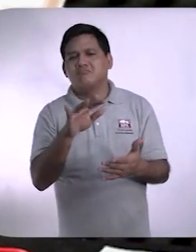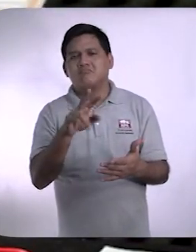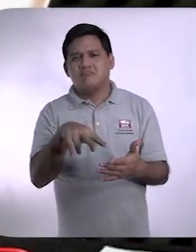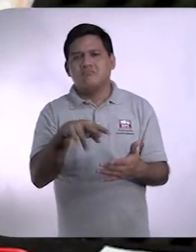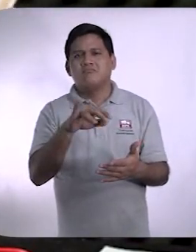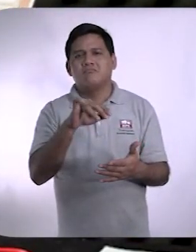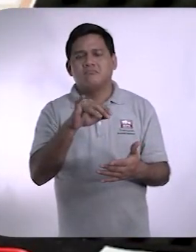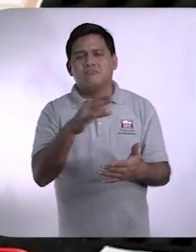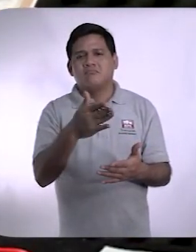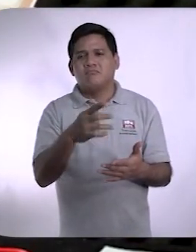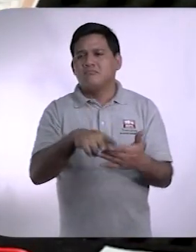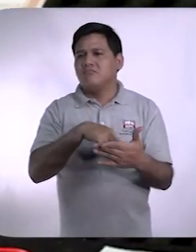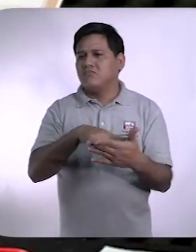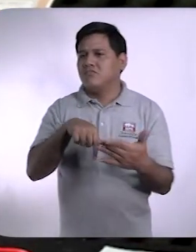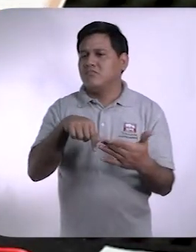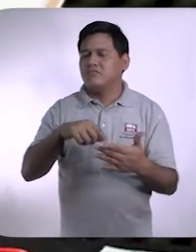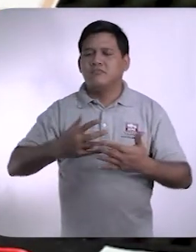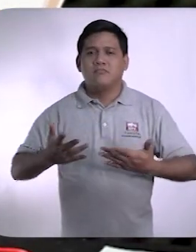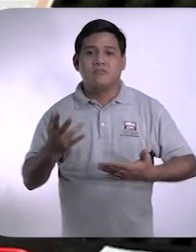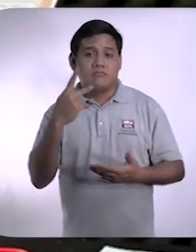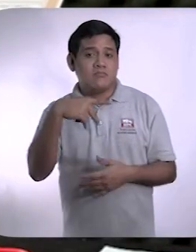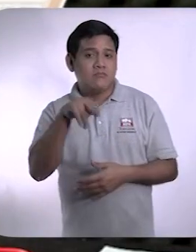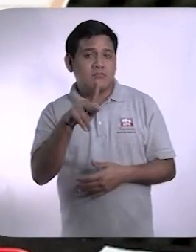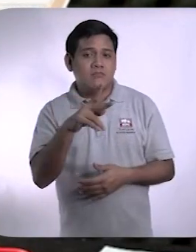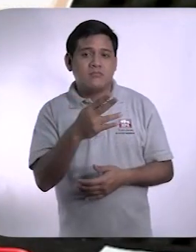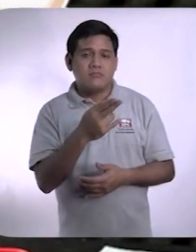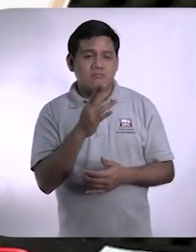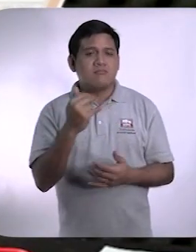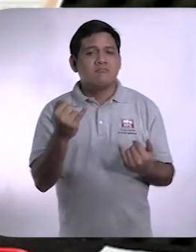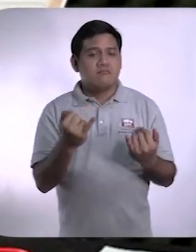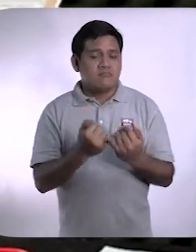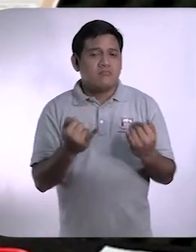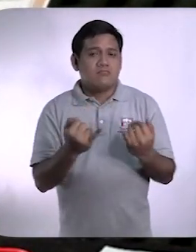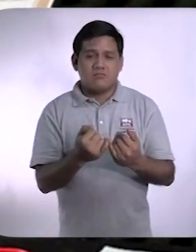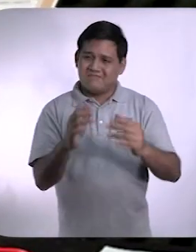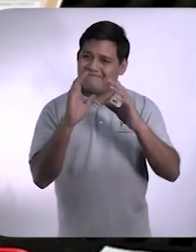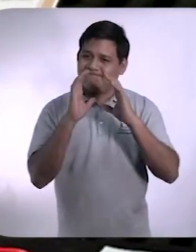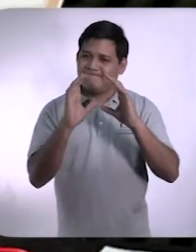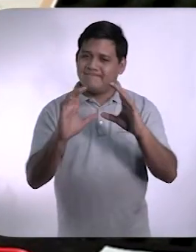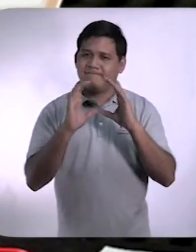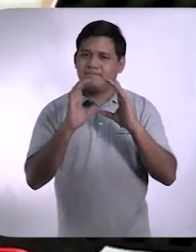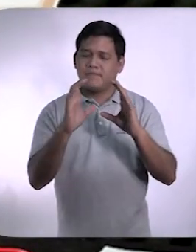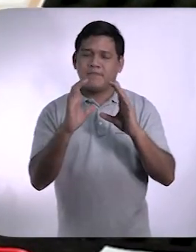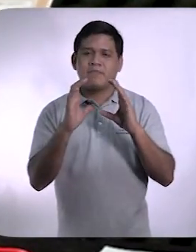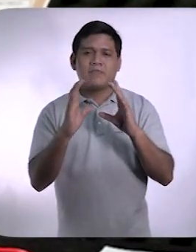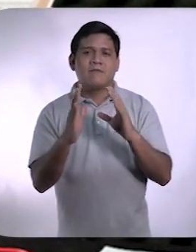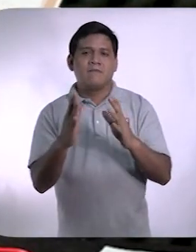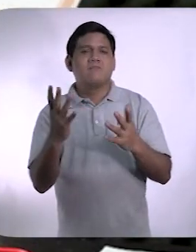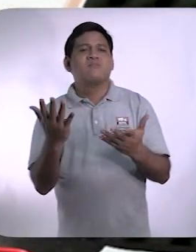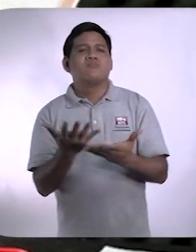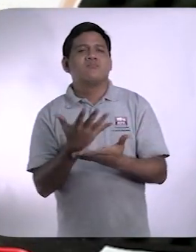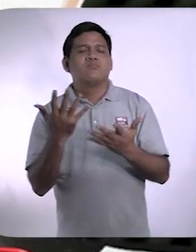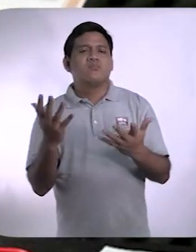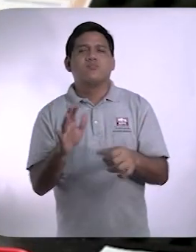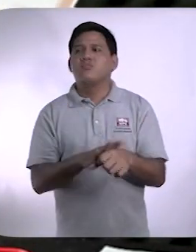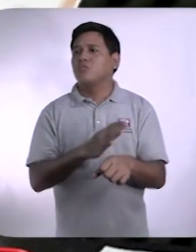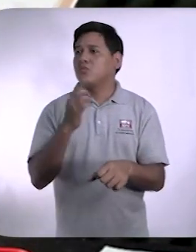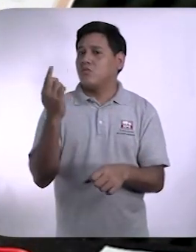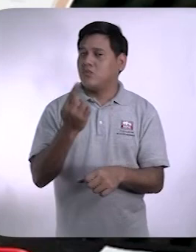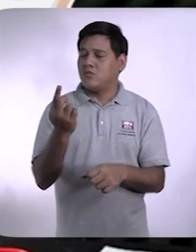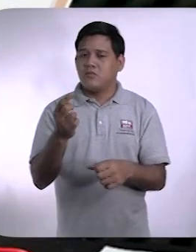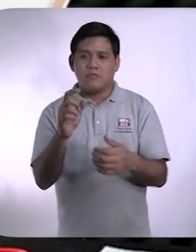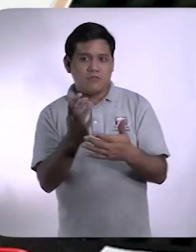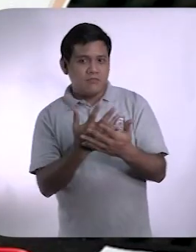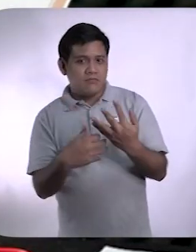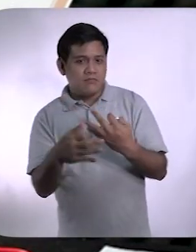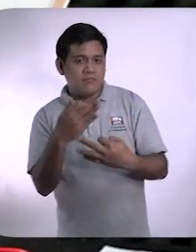del votante. Pero también hay que tener mucho cuidado, porque ese criterio, cuando se están calificando